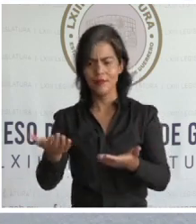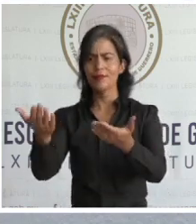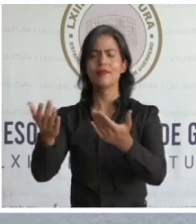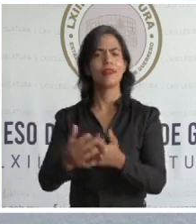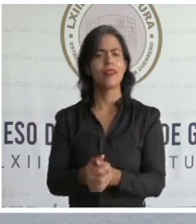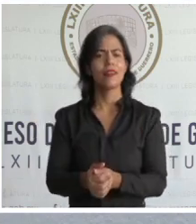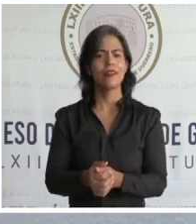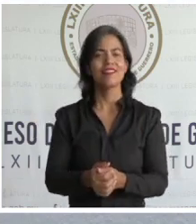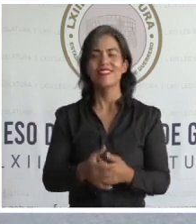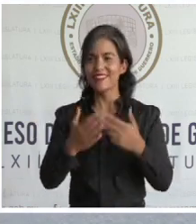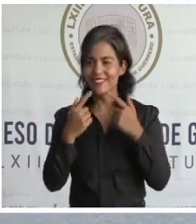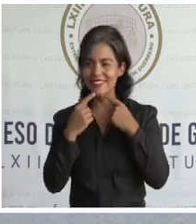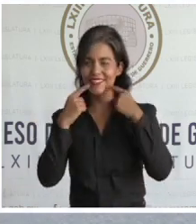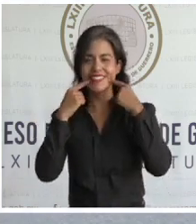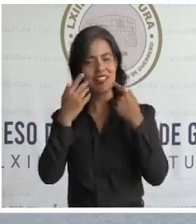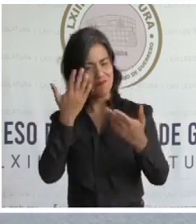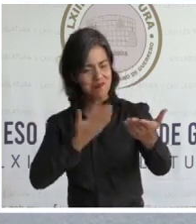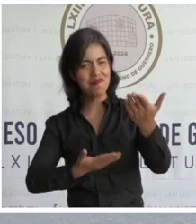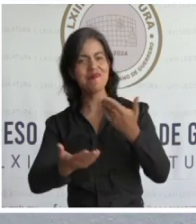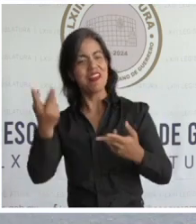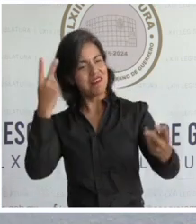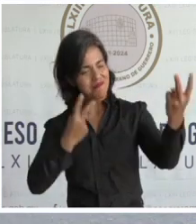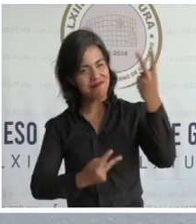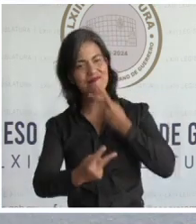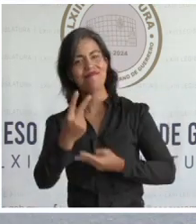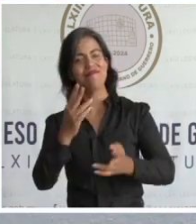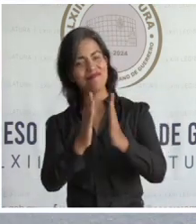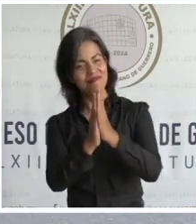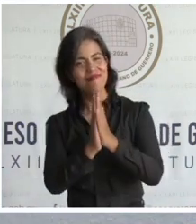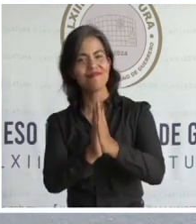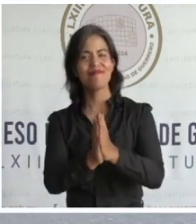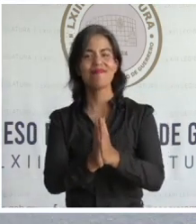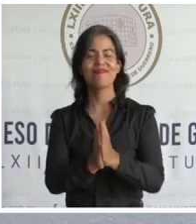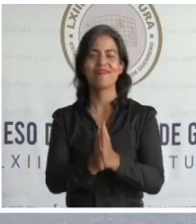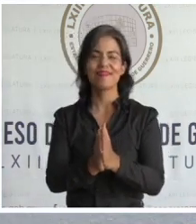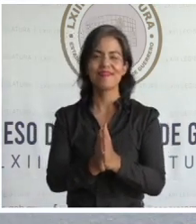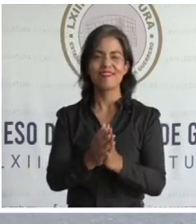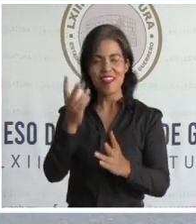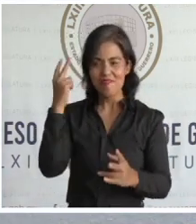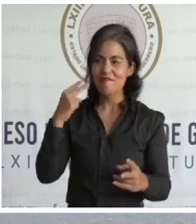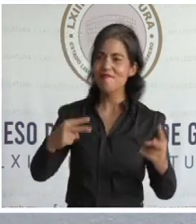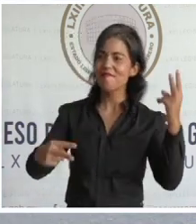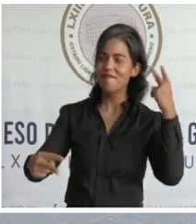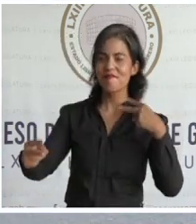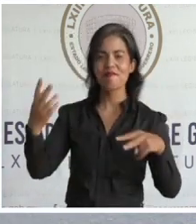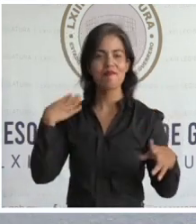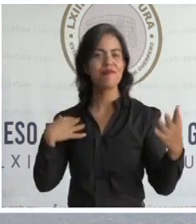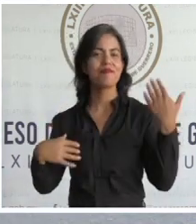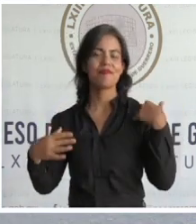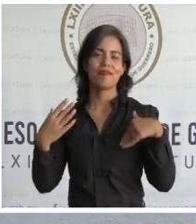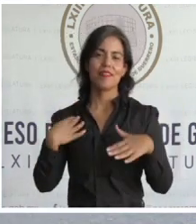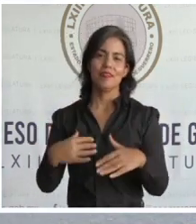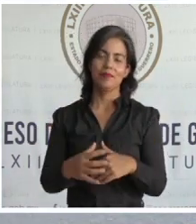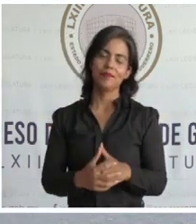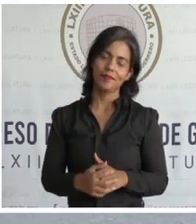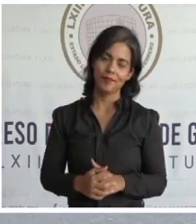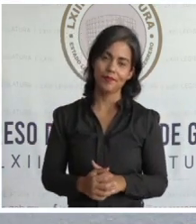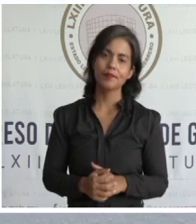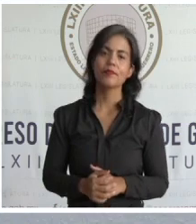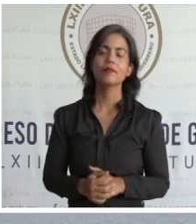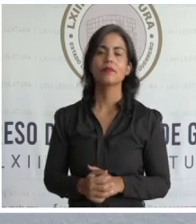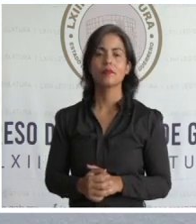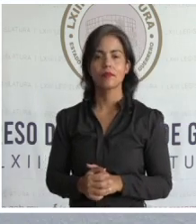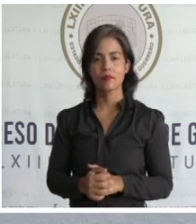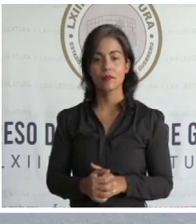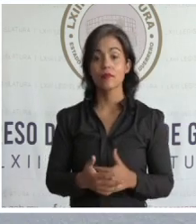caracteriza, brindada siempre a quienes nos visitan. Quien pretenda defender lo indefendible